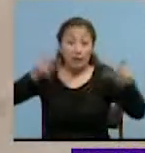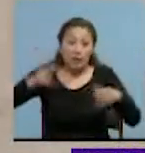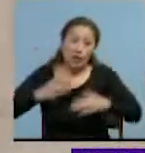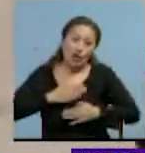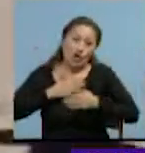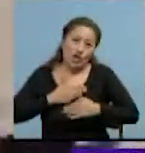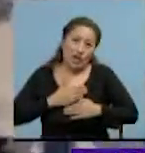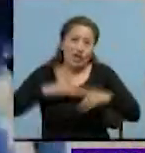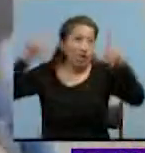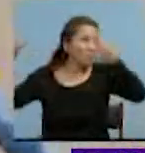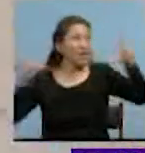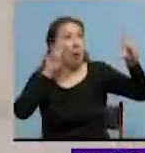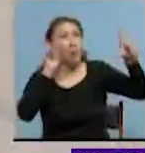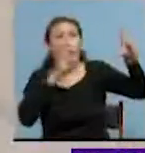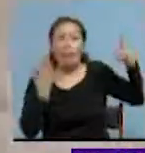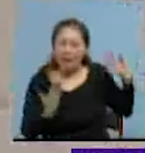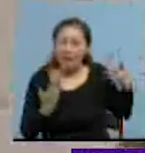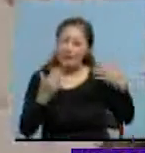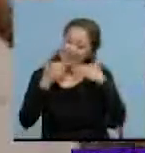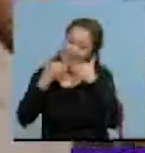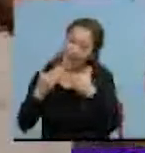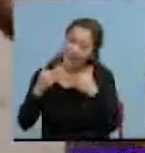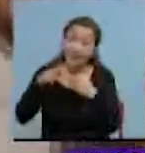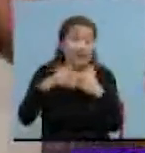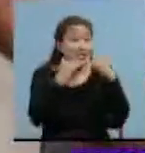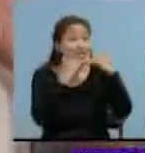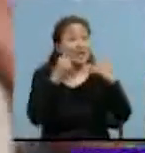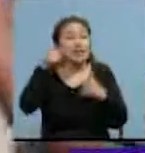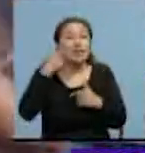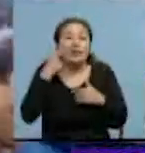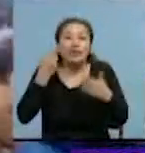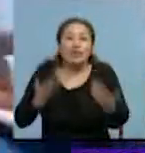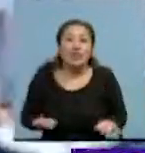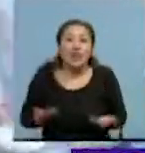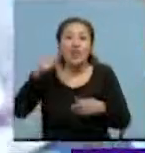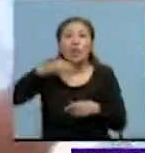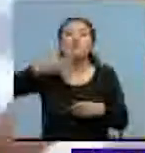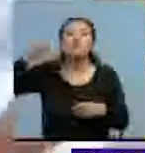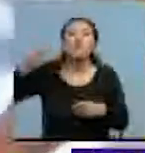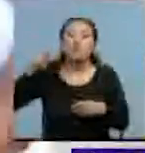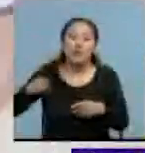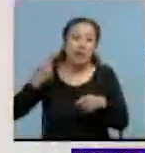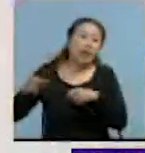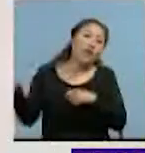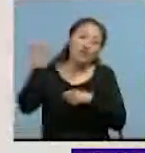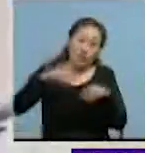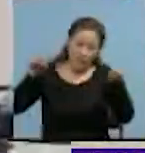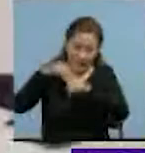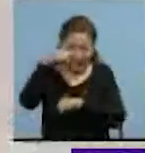por tener la pantalla en la plaza. Gracias. Así es. Bueno, así se está viviendo en Purmamarca. Volvemos a estudio con